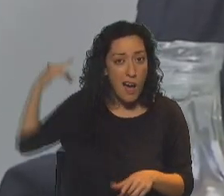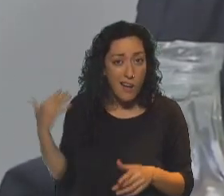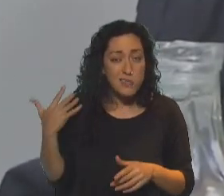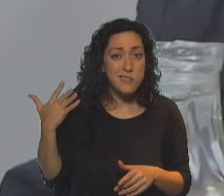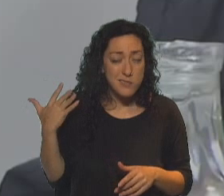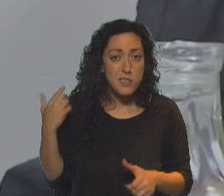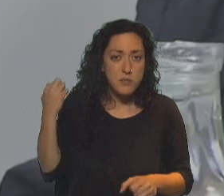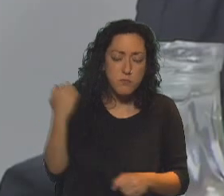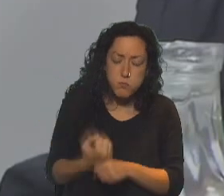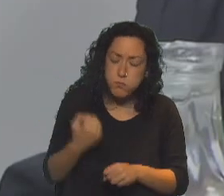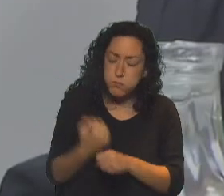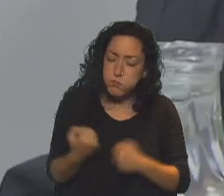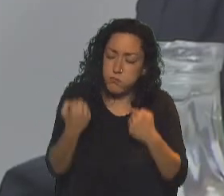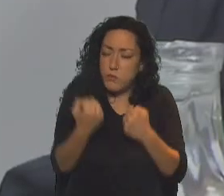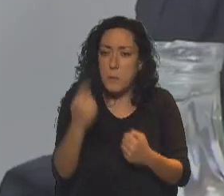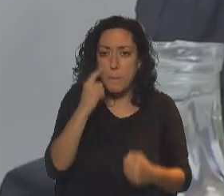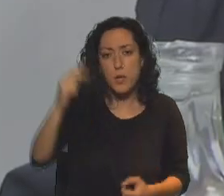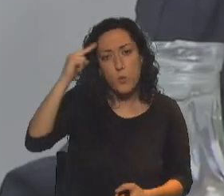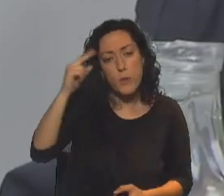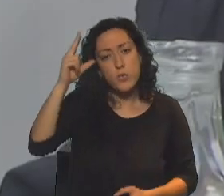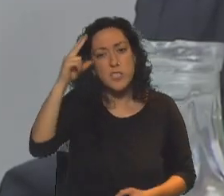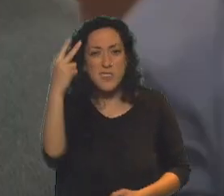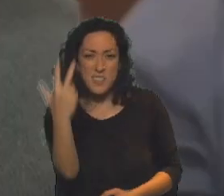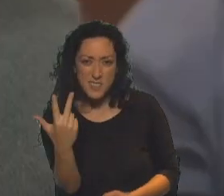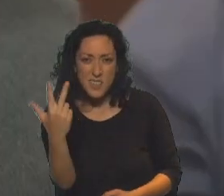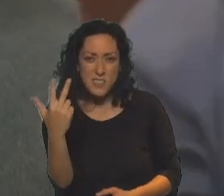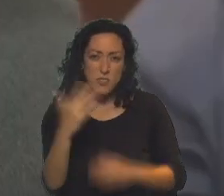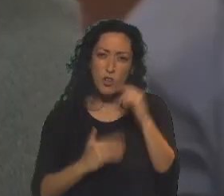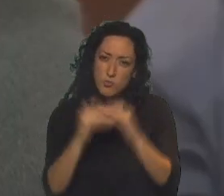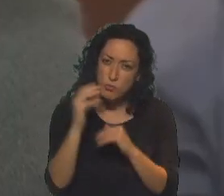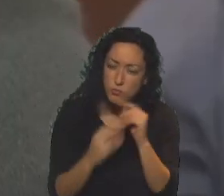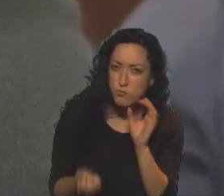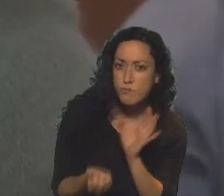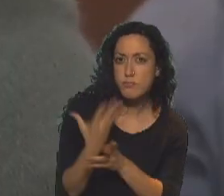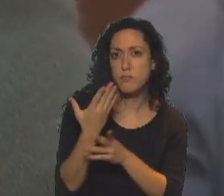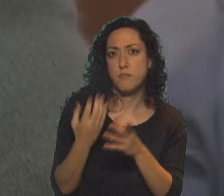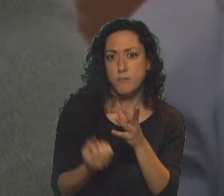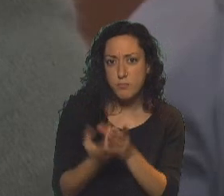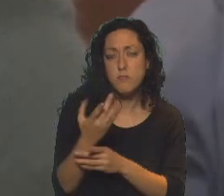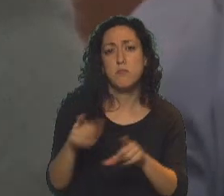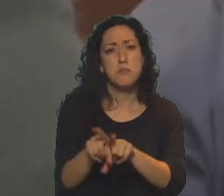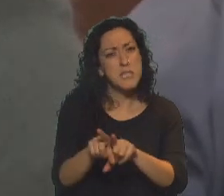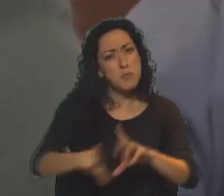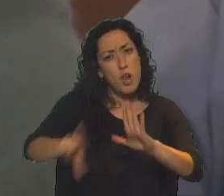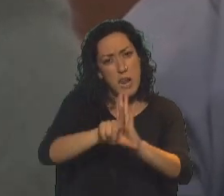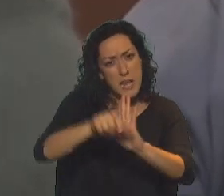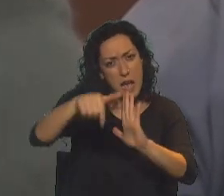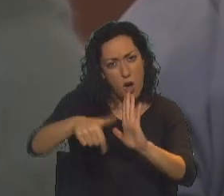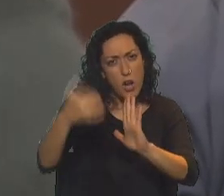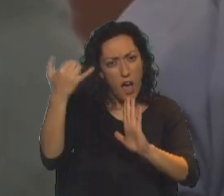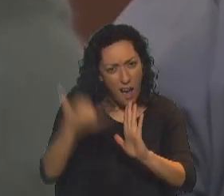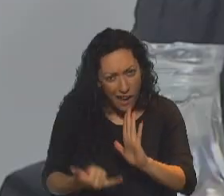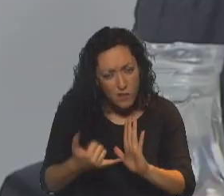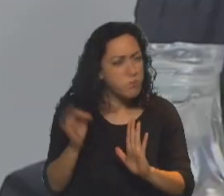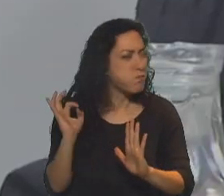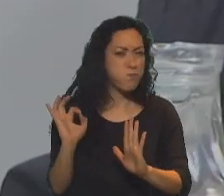lograr a partir de 1983 no requiere de la sanción de ninguna ley. Las que ya están vigentes alcanzan y